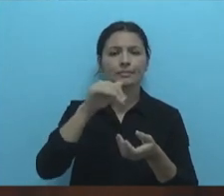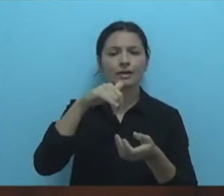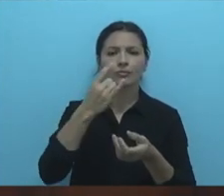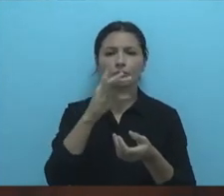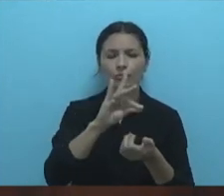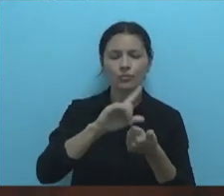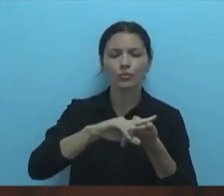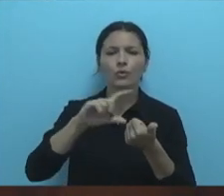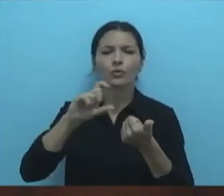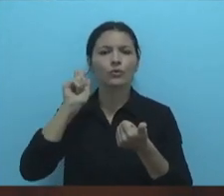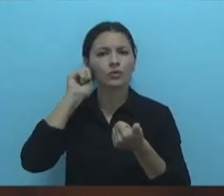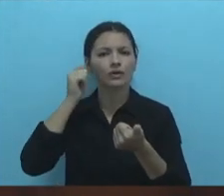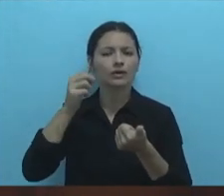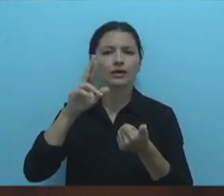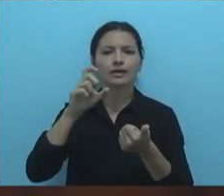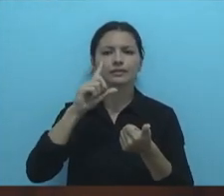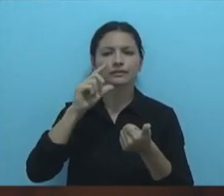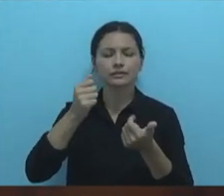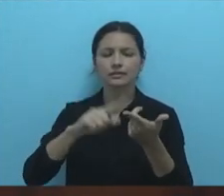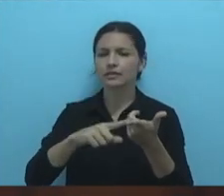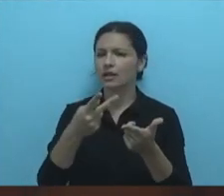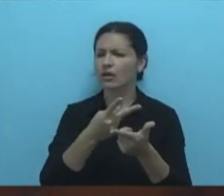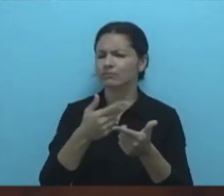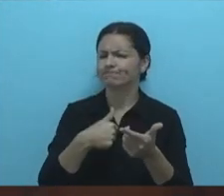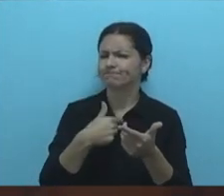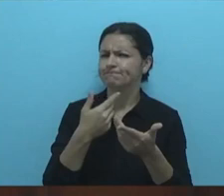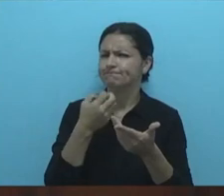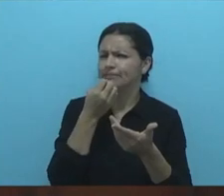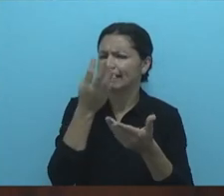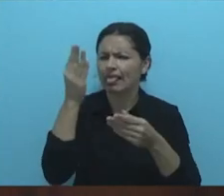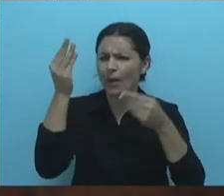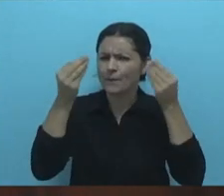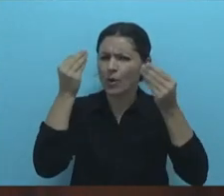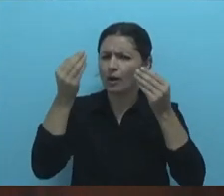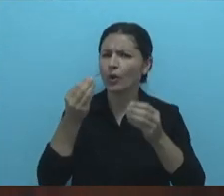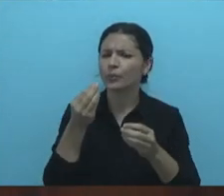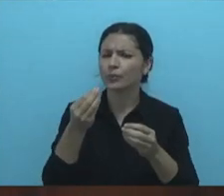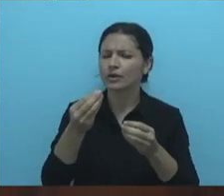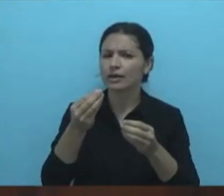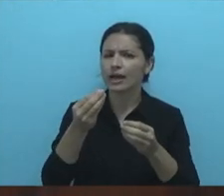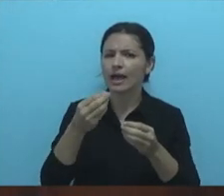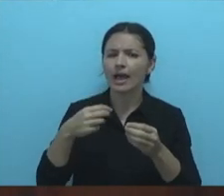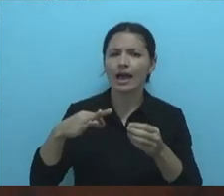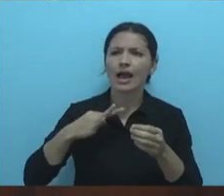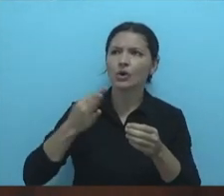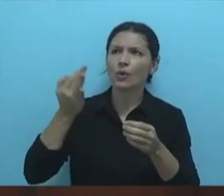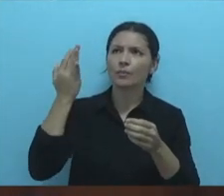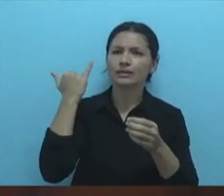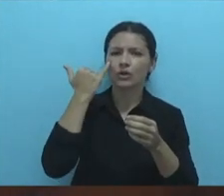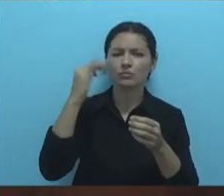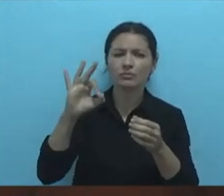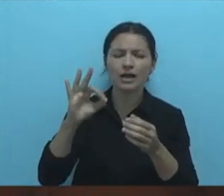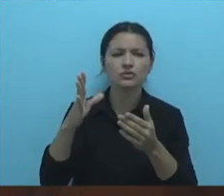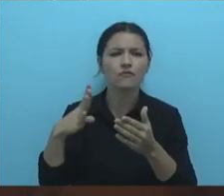por el cual la cámara de diputadas y diputados declara su profunda preocupación por la falta de cobertura desde mayo del 2022 del cargo